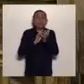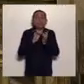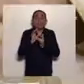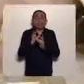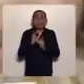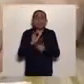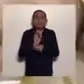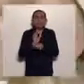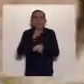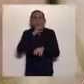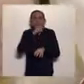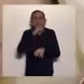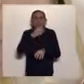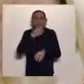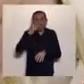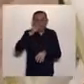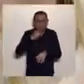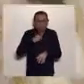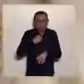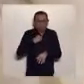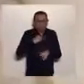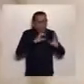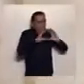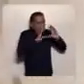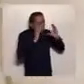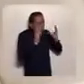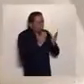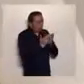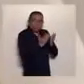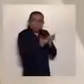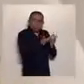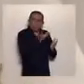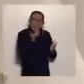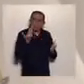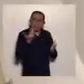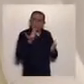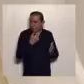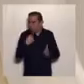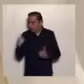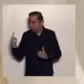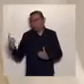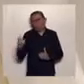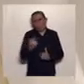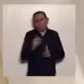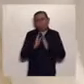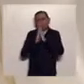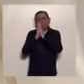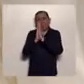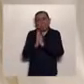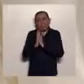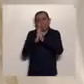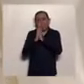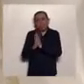Cordero de Dios, que quitas el pecado del mundo, ten piedad